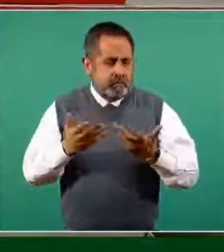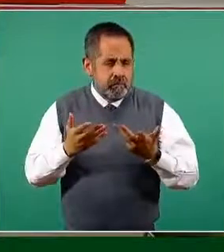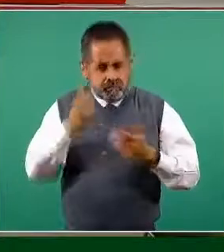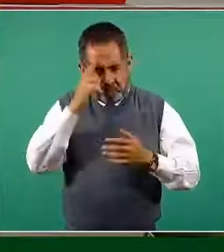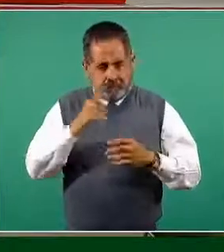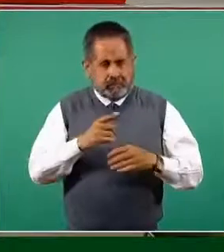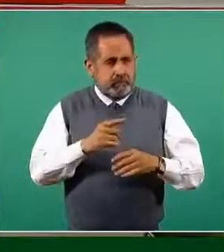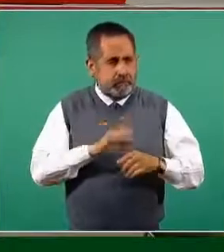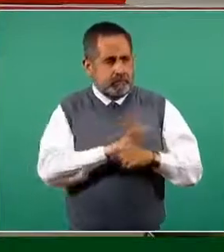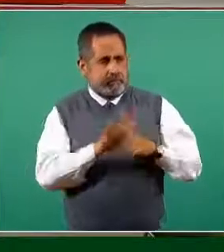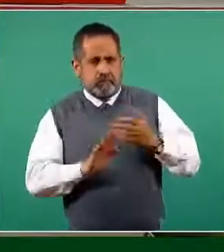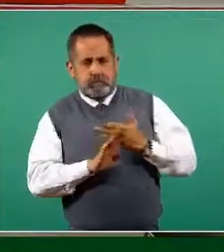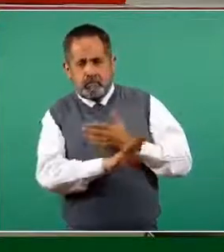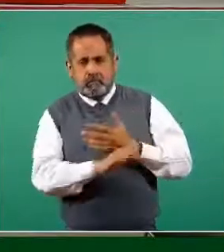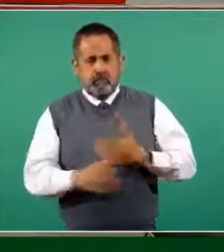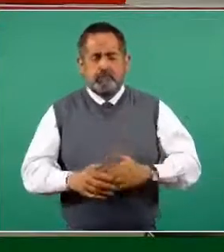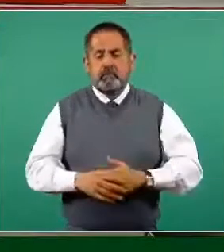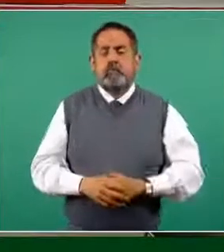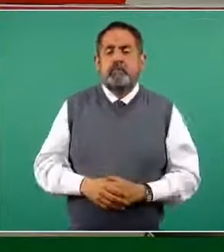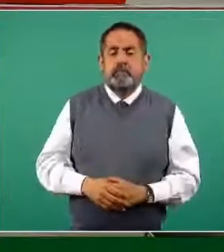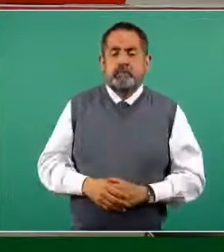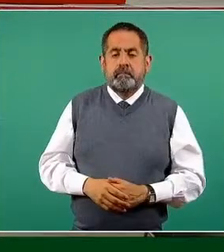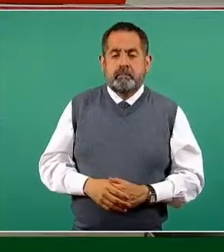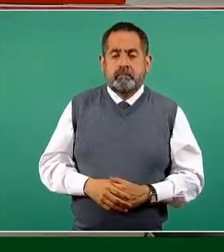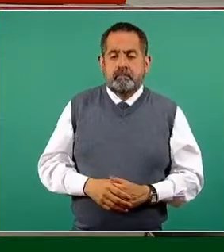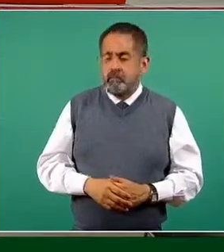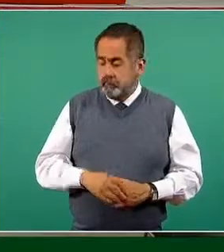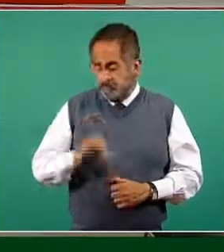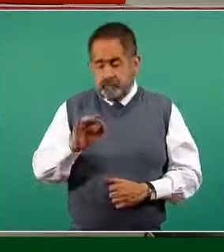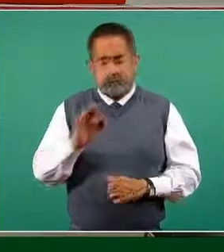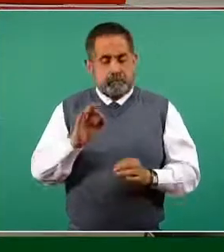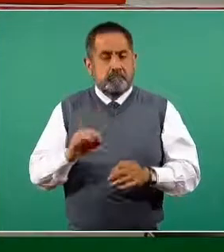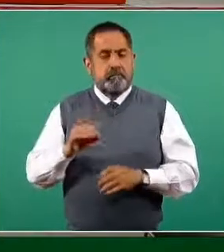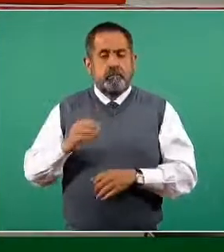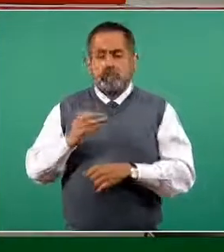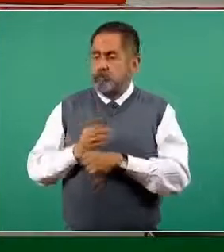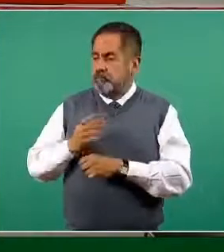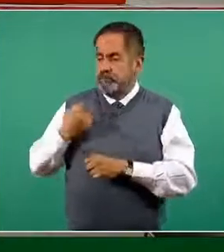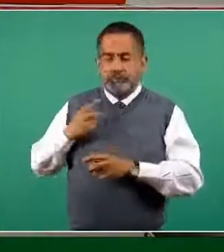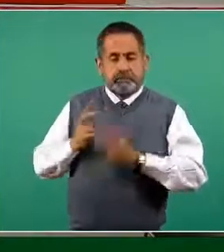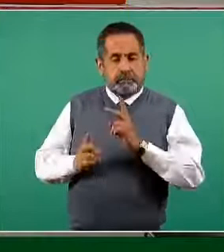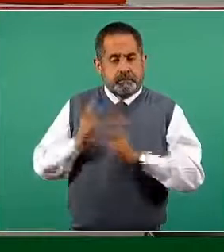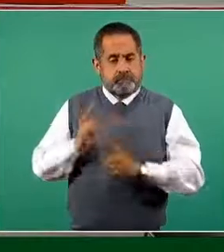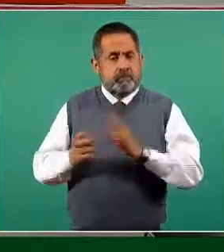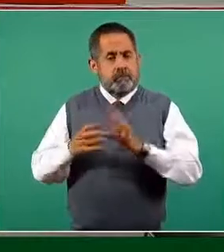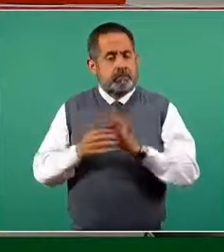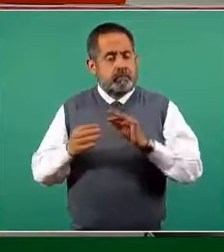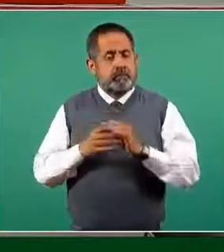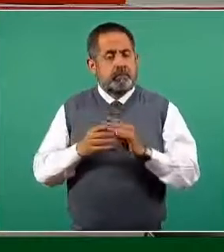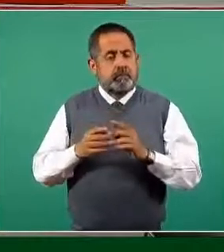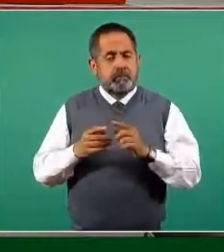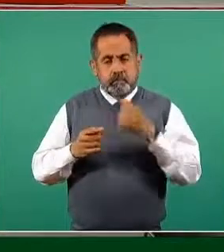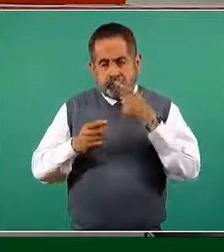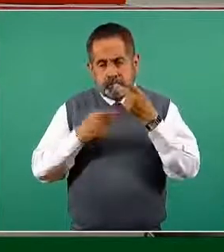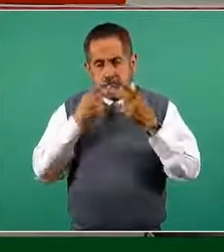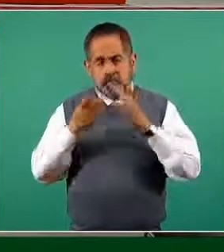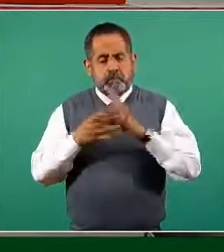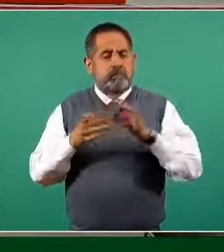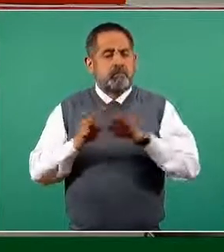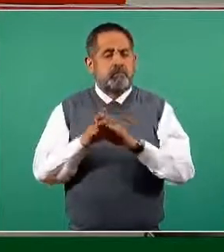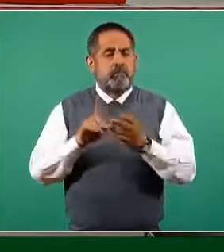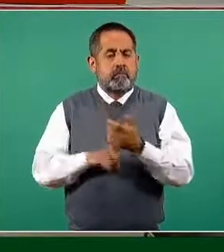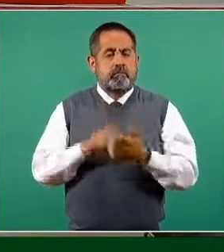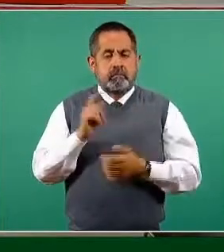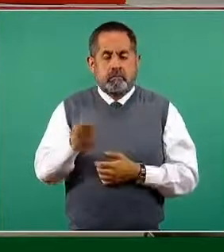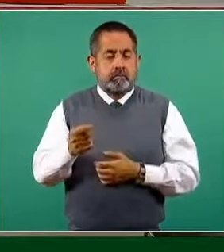Medidas de prevención. Sí, es correcto. De hecho, estuvimos comentándolo mucho, ¿no? Justo ahorita en la primera parte de la presentación, inclusive en la